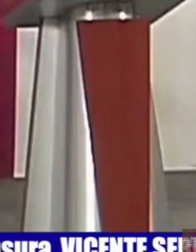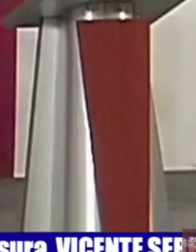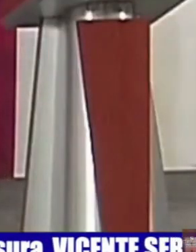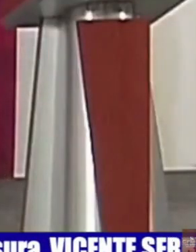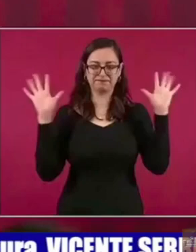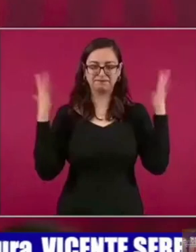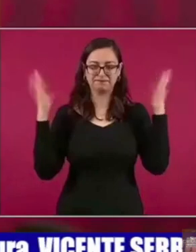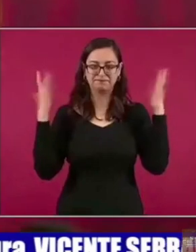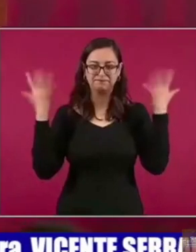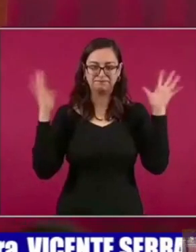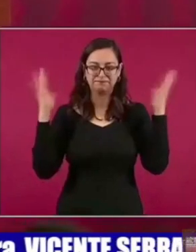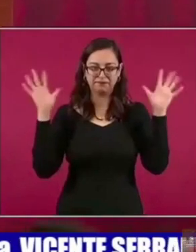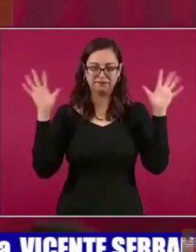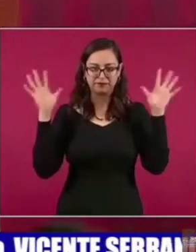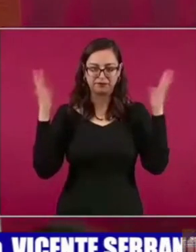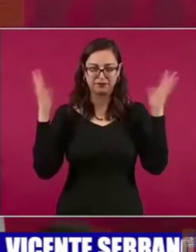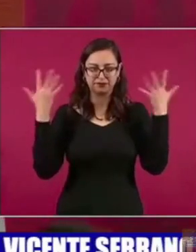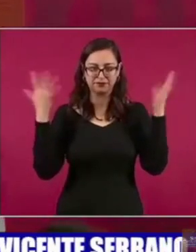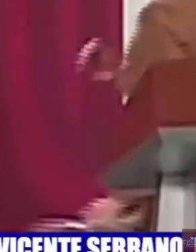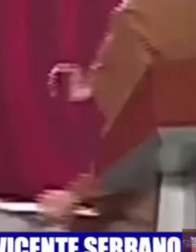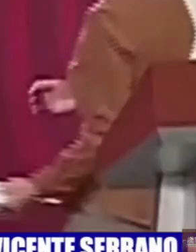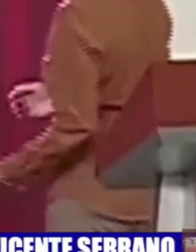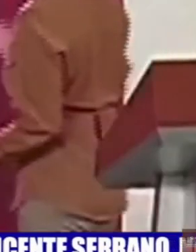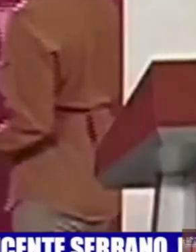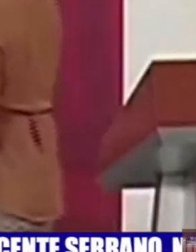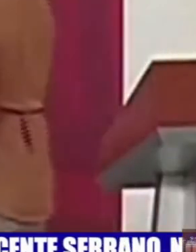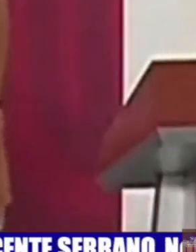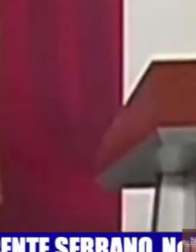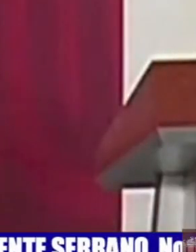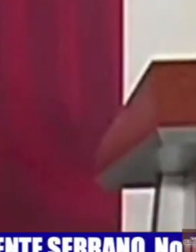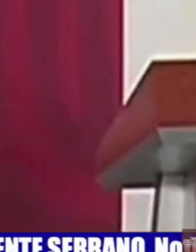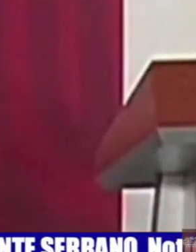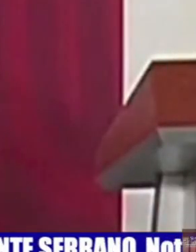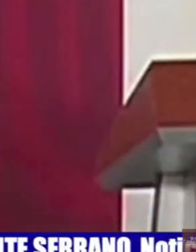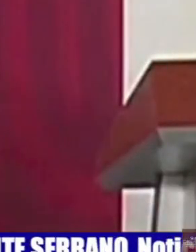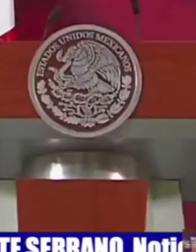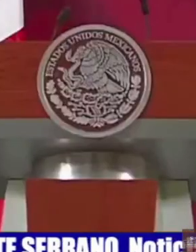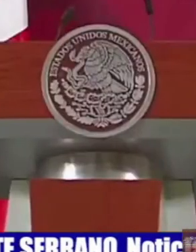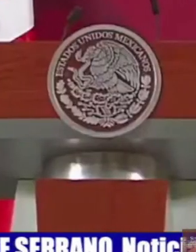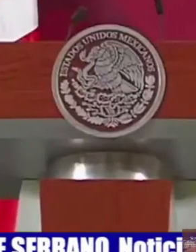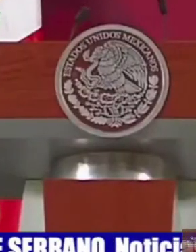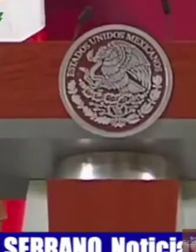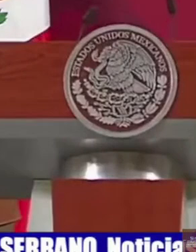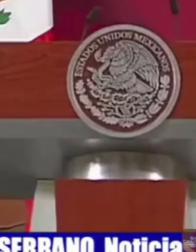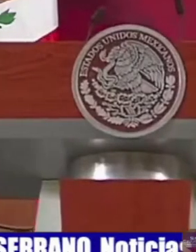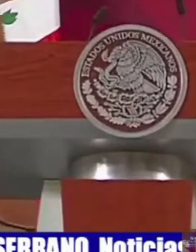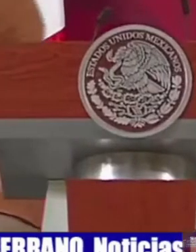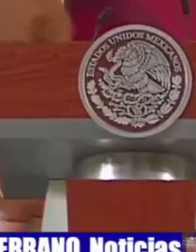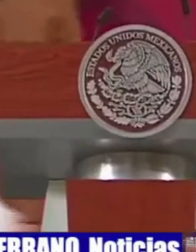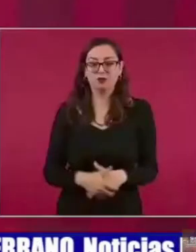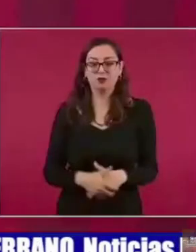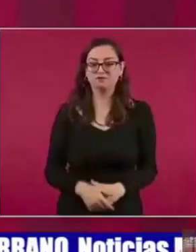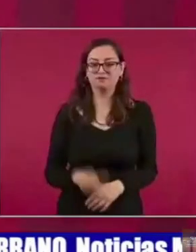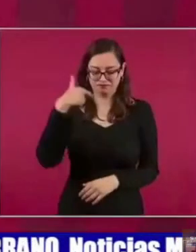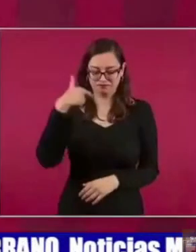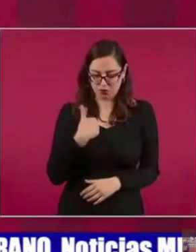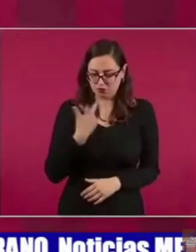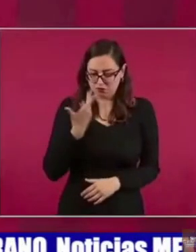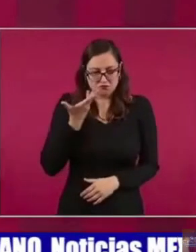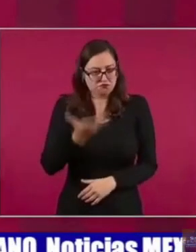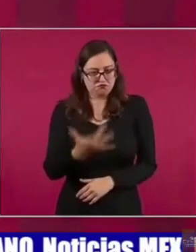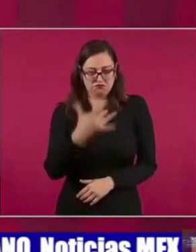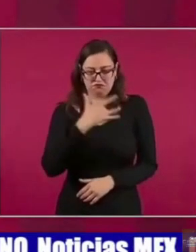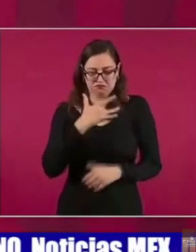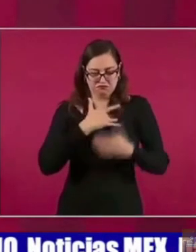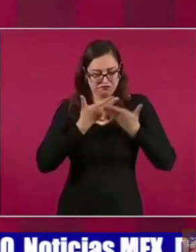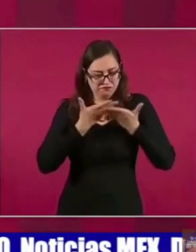pero bueno, Tatiana Cloutier se va, deja la Secretaría de Economía y creo que intercambian palabras